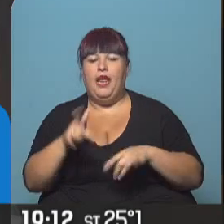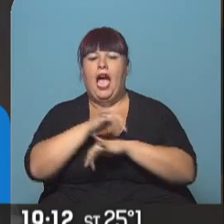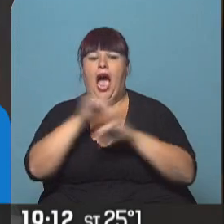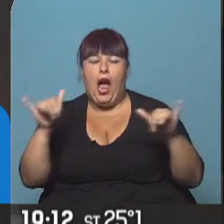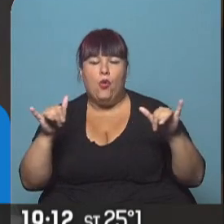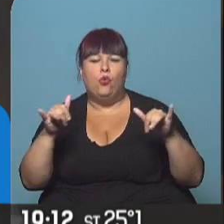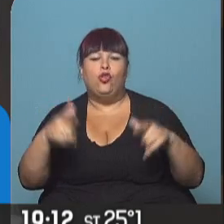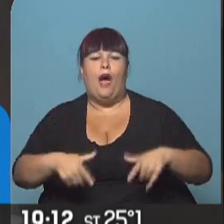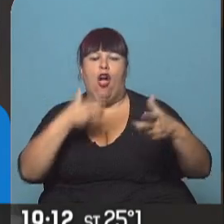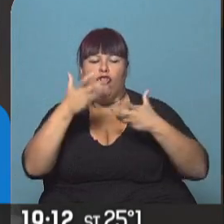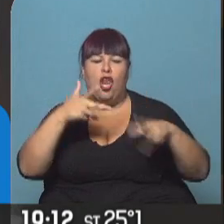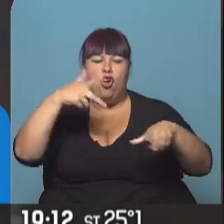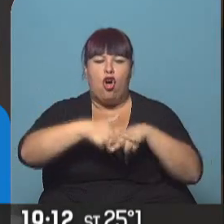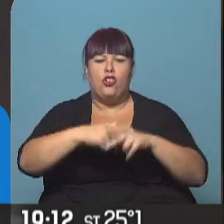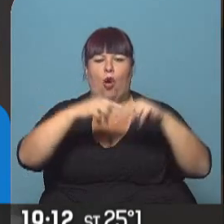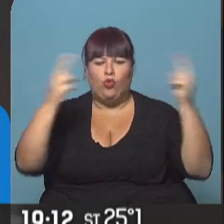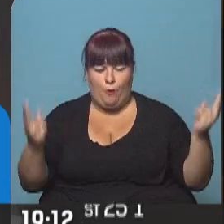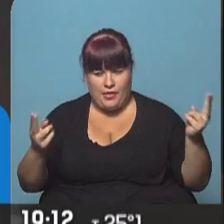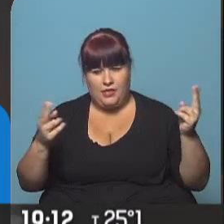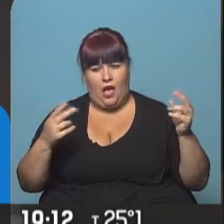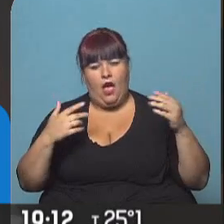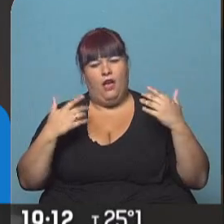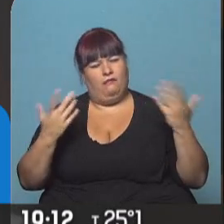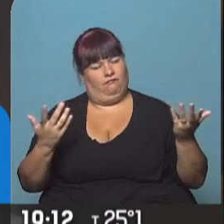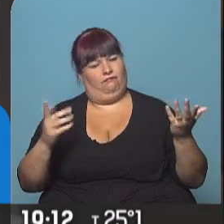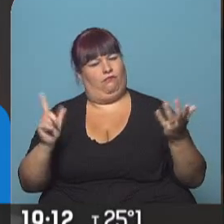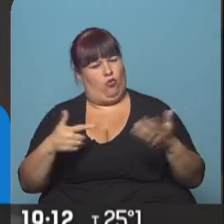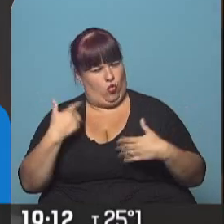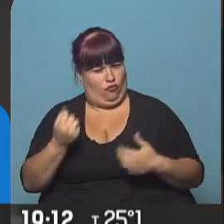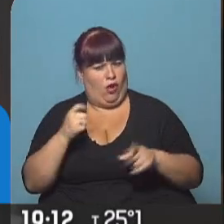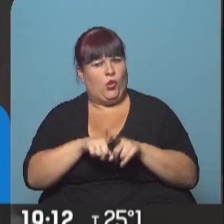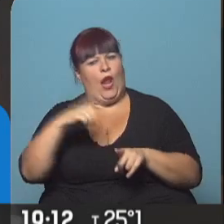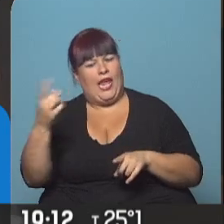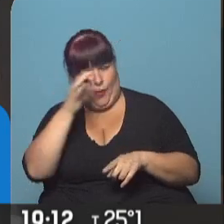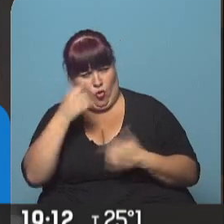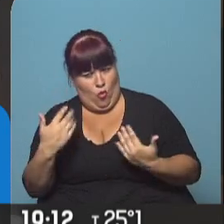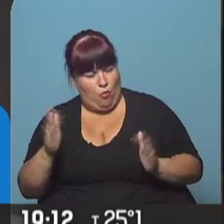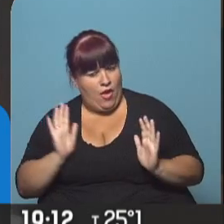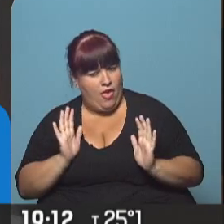de muchas ollas populares y corte de accesos. ¿No puede ser casi tan fuerte como la del 21?